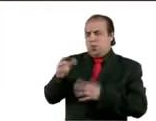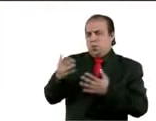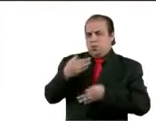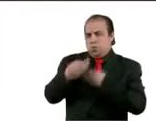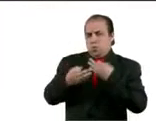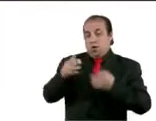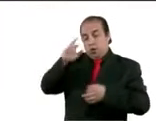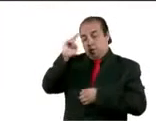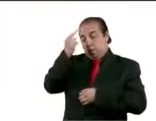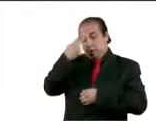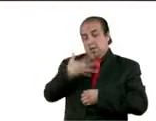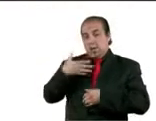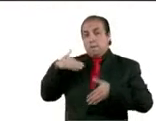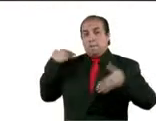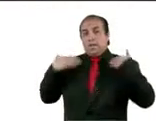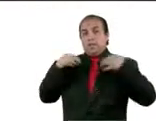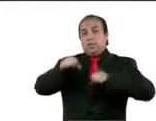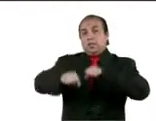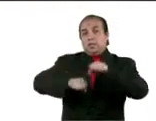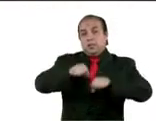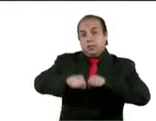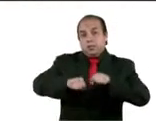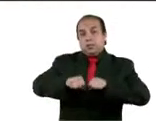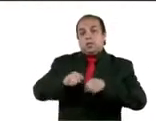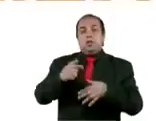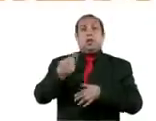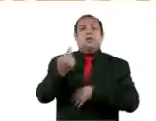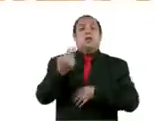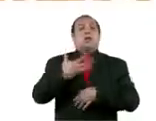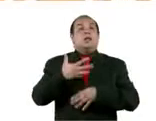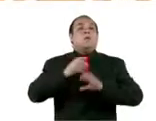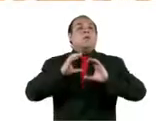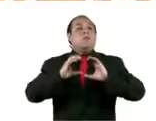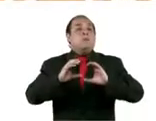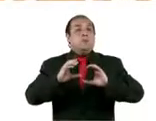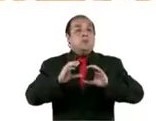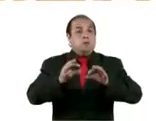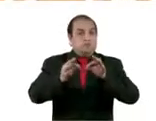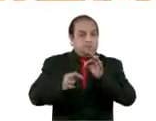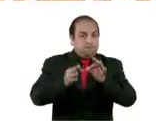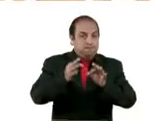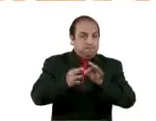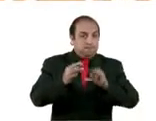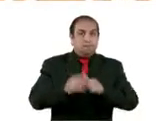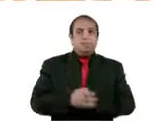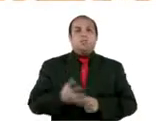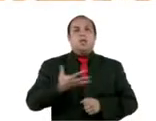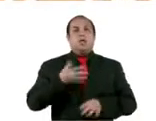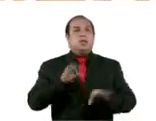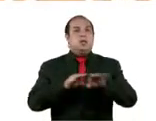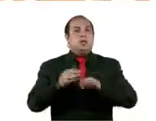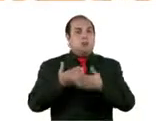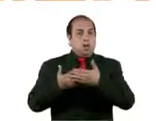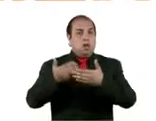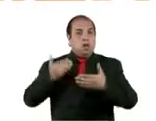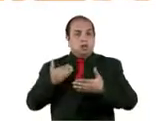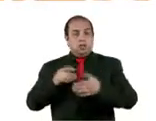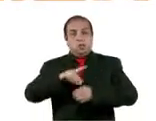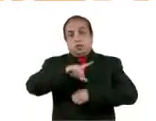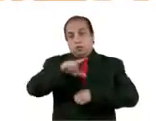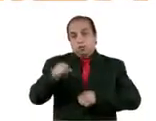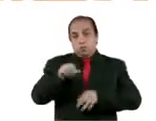ciclista y todo lo demás, entonces pues tenemos que tener las precauciones adecuadas, entonces va a haber trabajos previos y